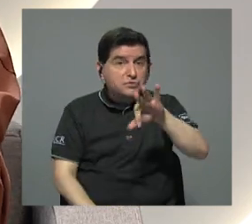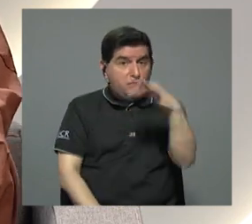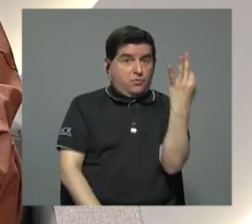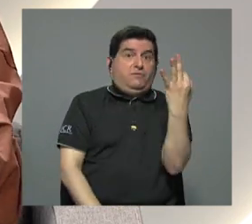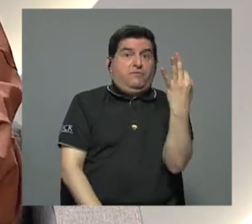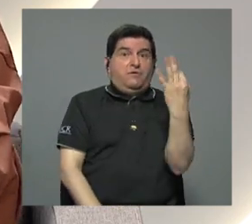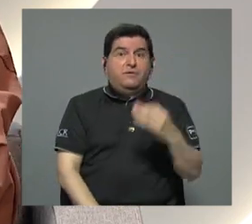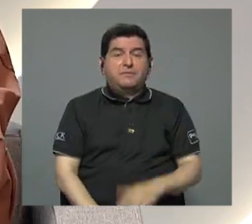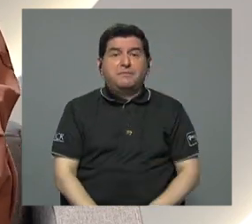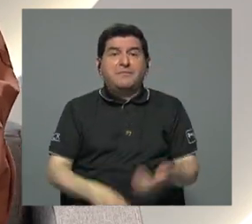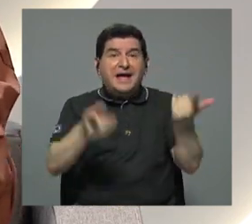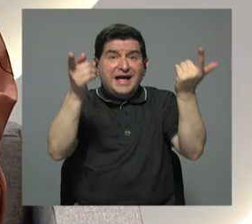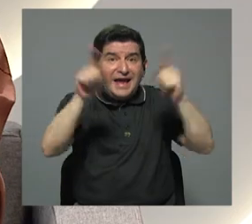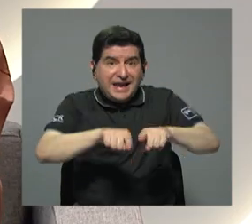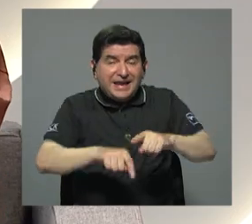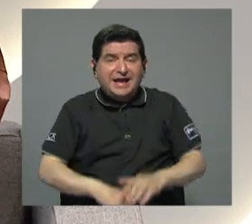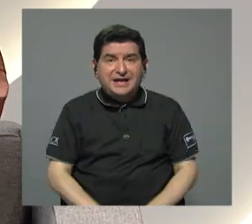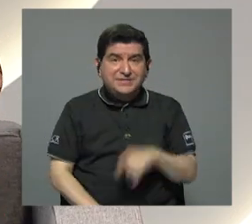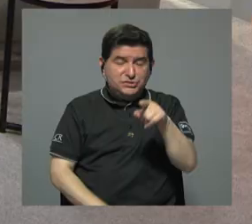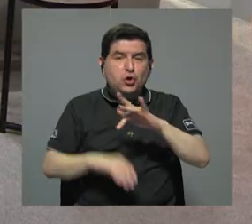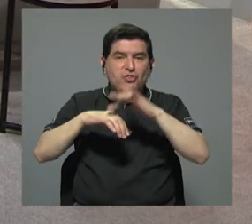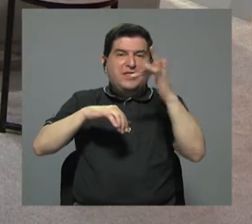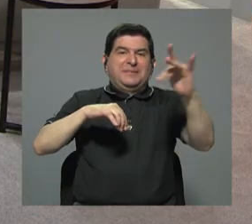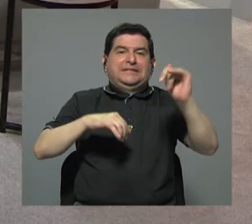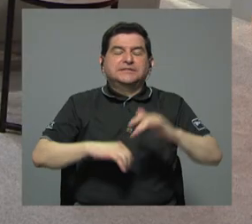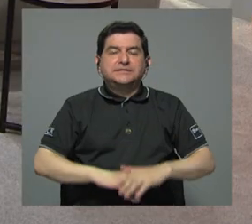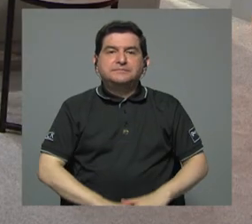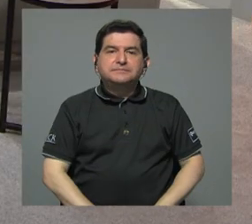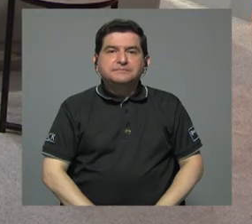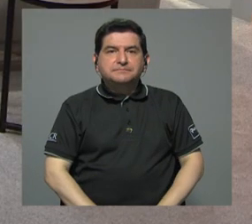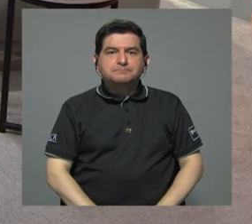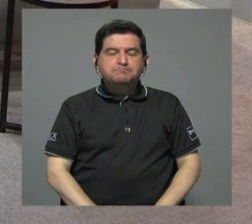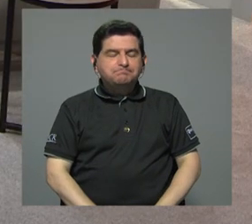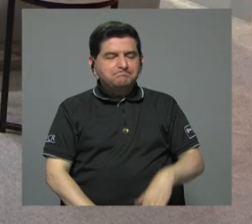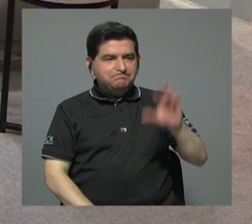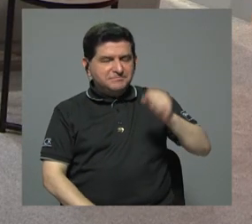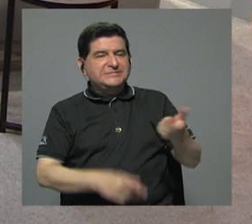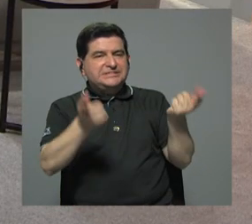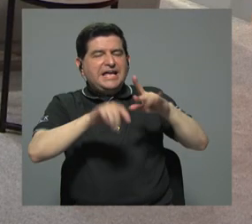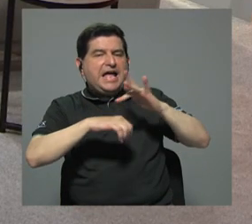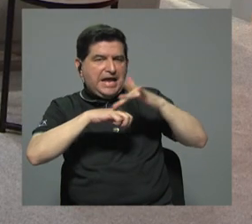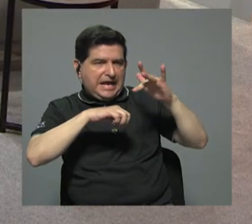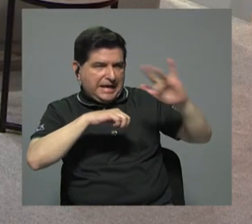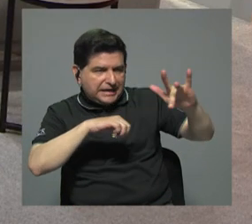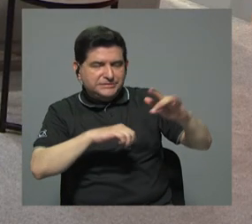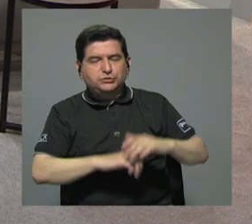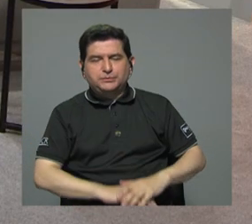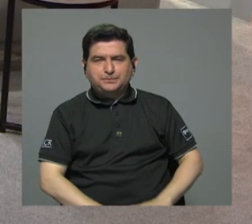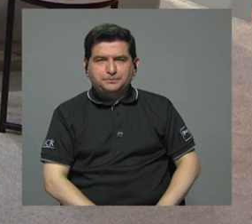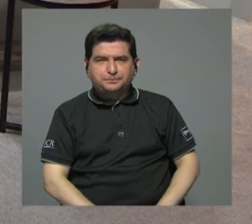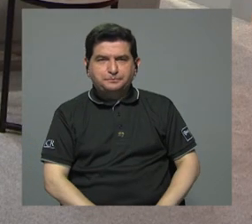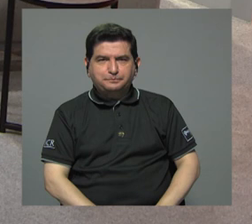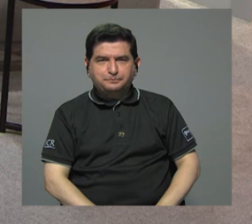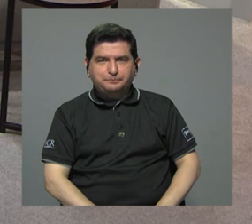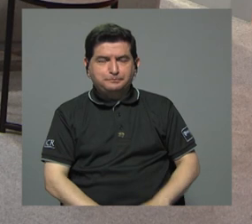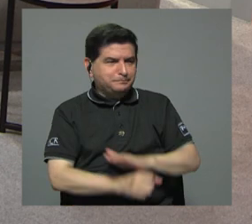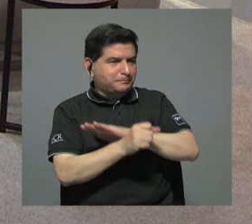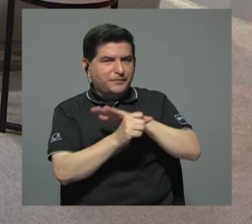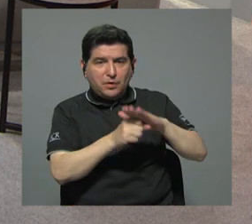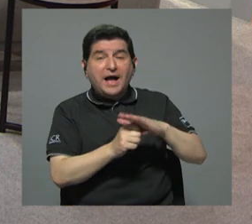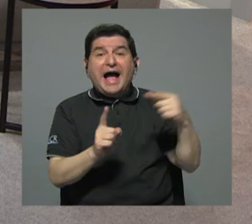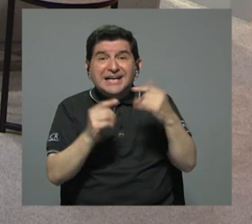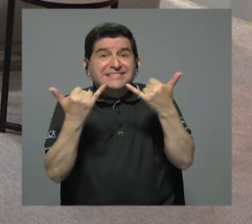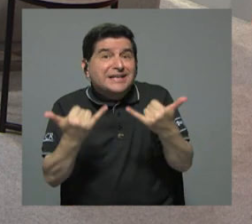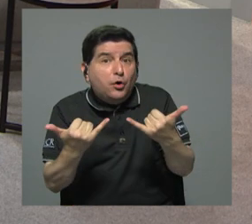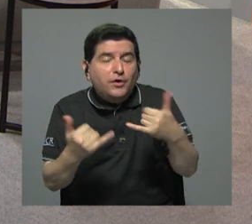tocado el caso este caso el caso diamante si en el caso de amantes que es totalmente ahora